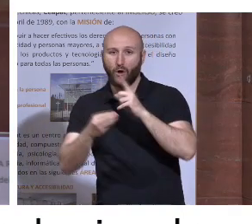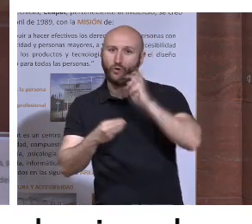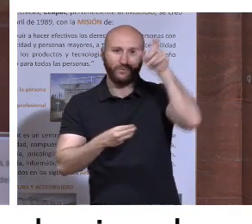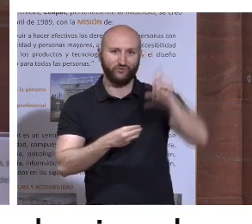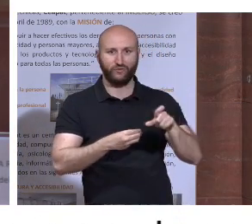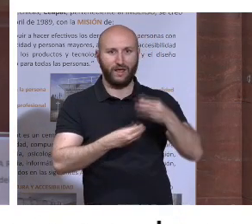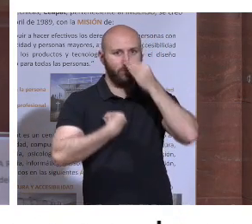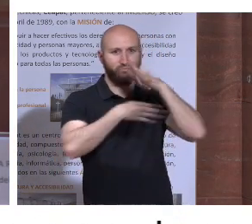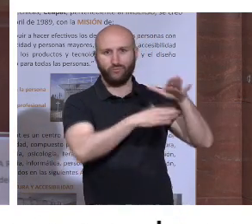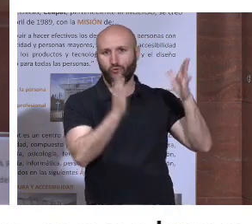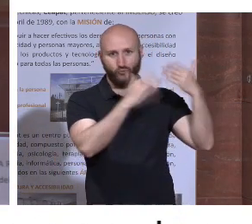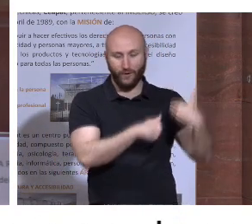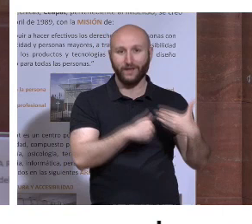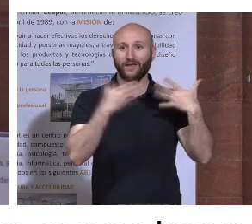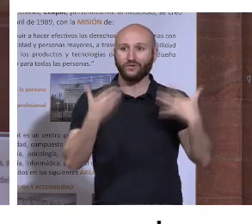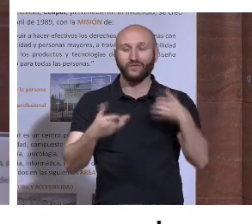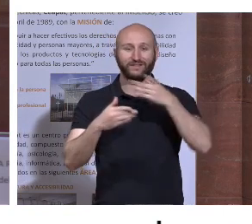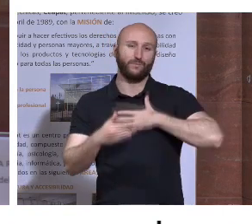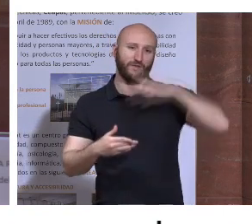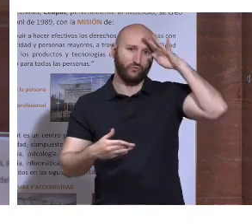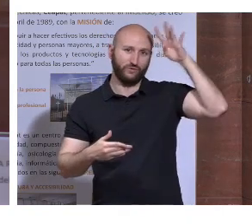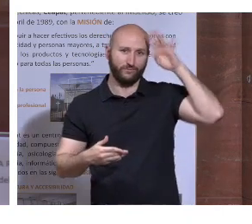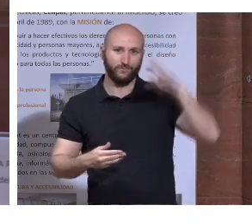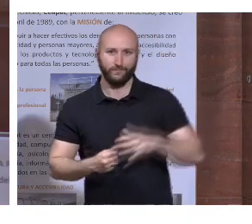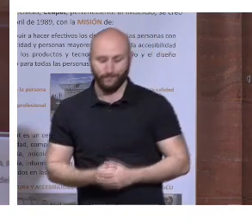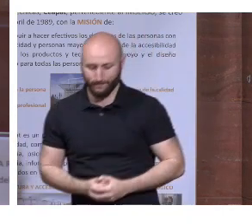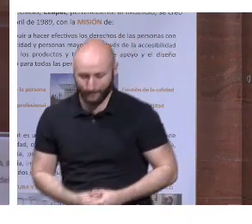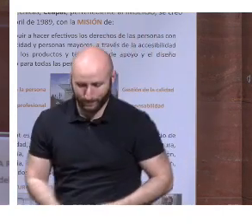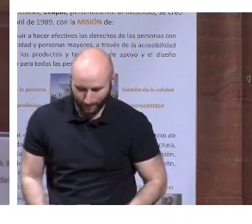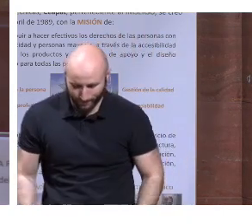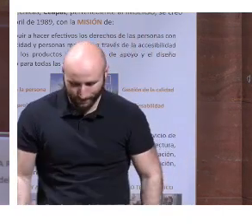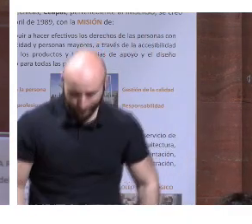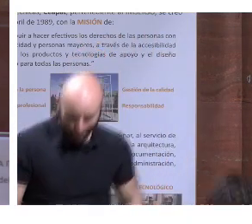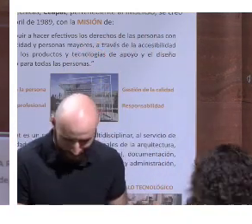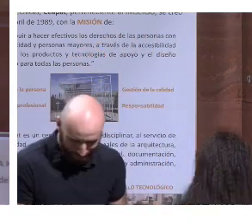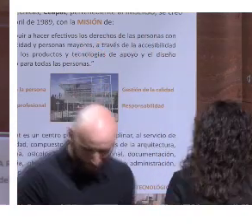Entonces, ese sería mi sueño. Pues muy bien, muy bien.